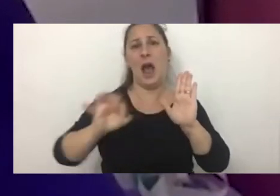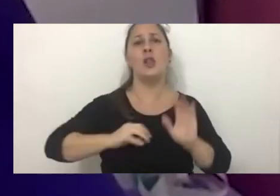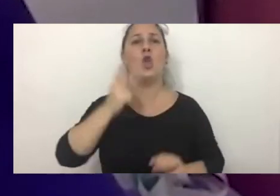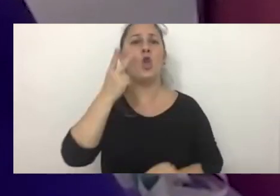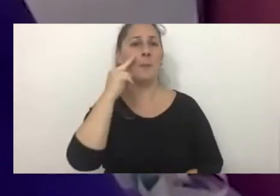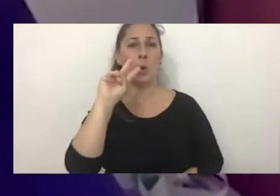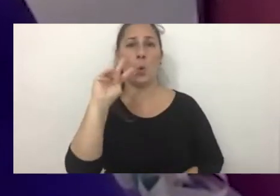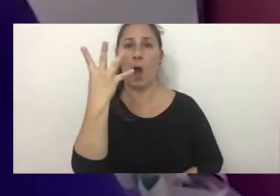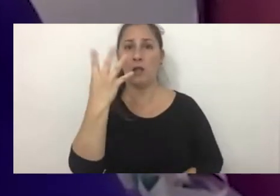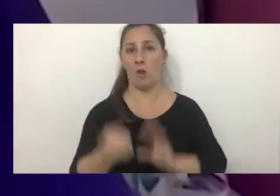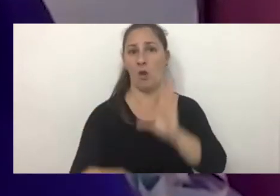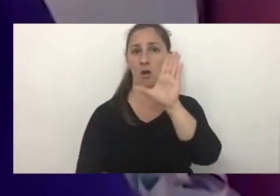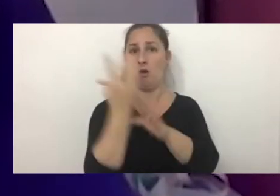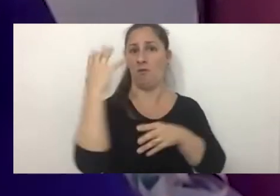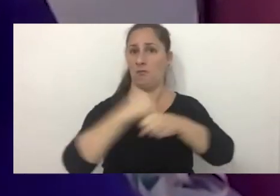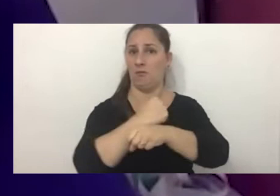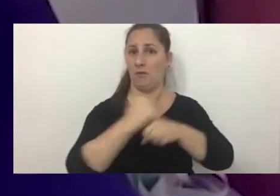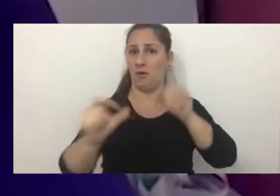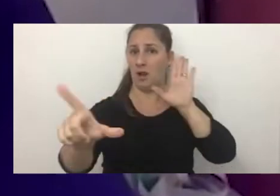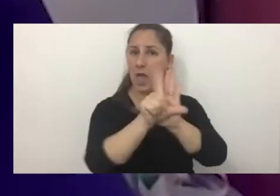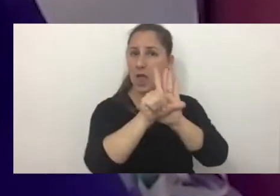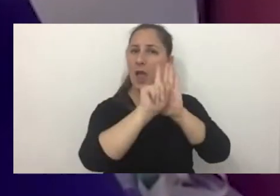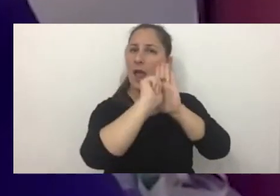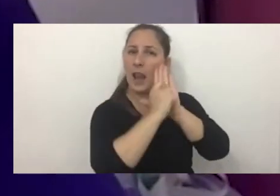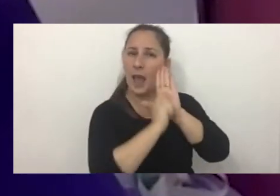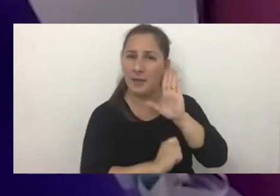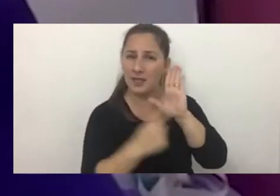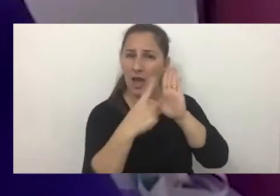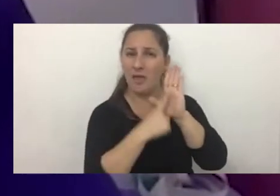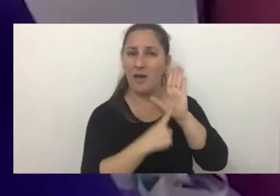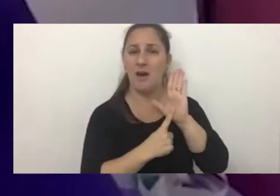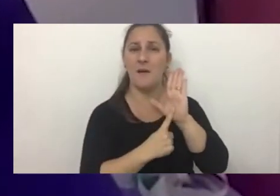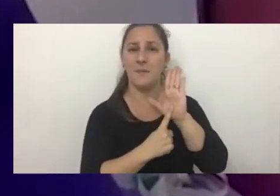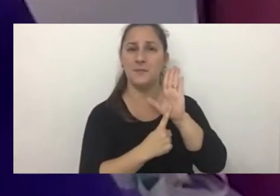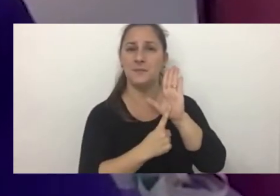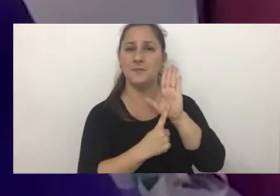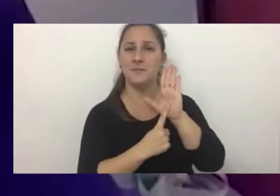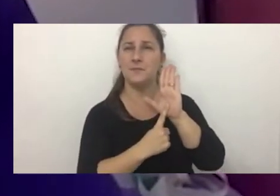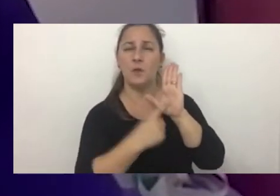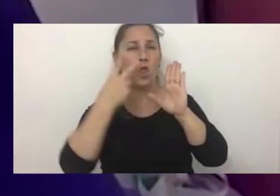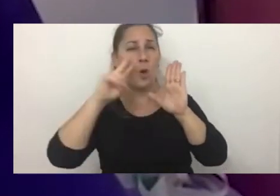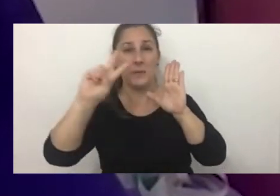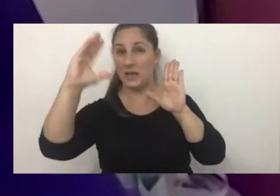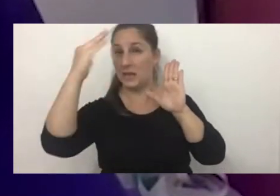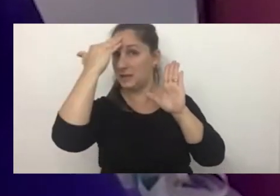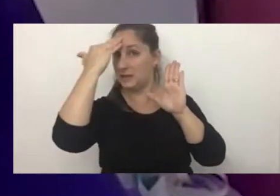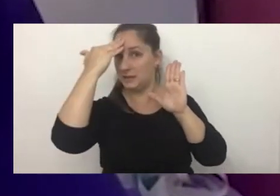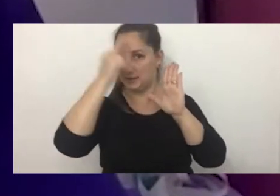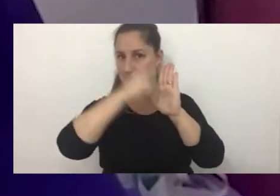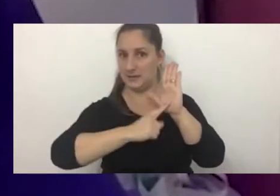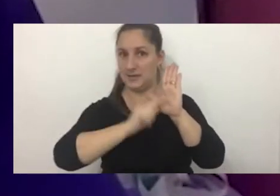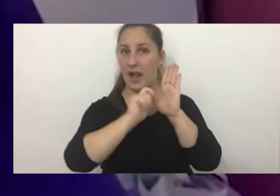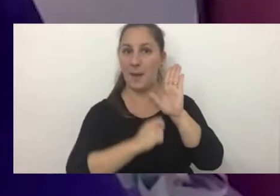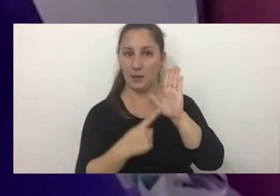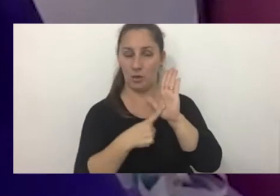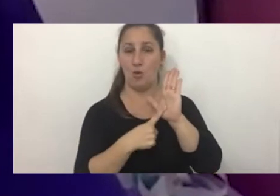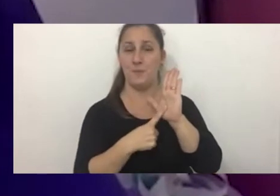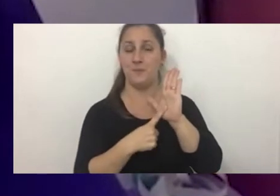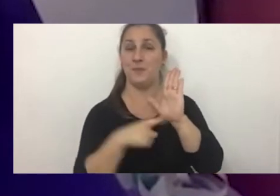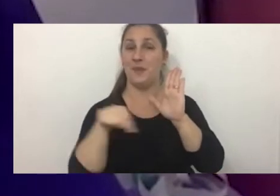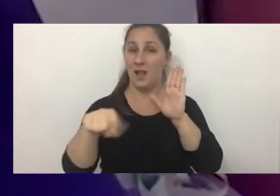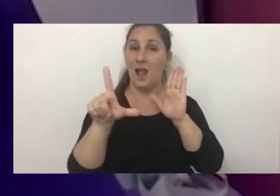Dale. No, creo que no. Cualquier cosa seguramente surgirá alguna pregunta al final. Bueno,